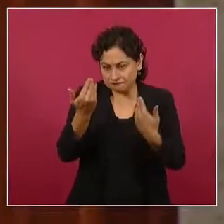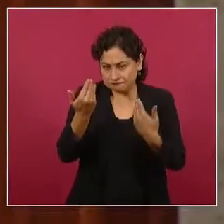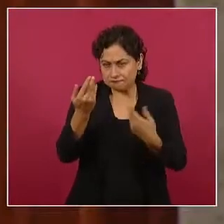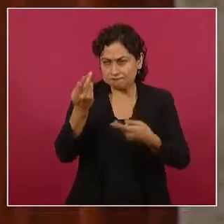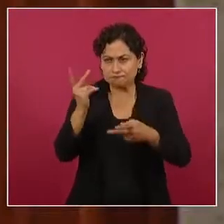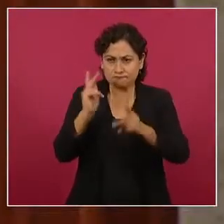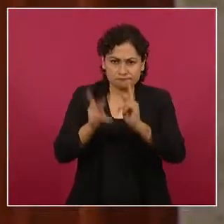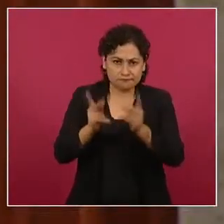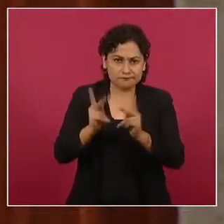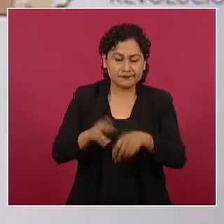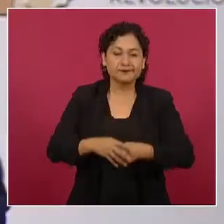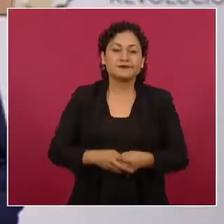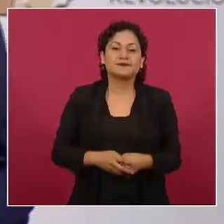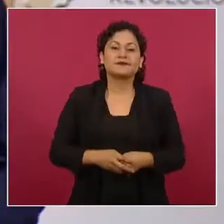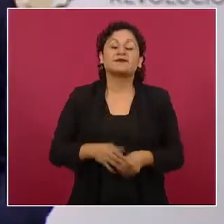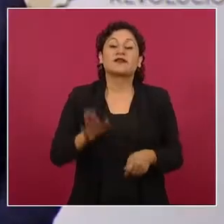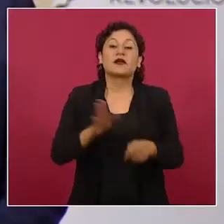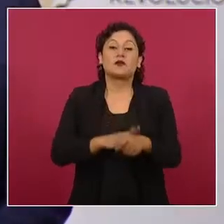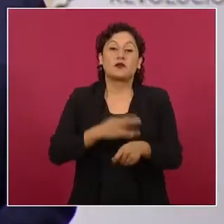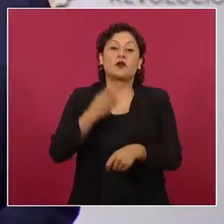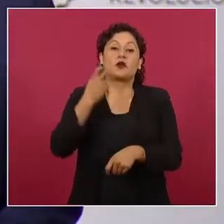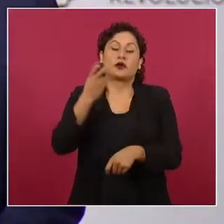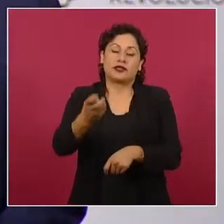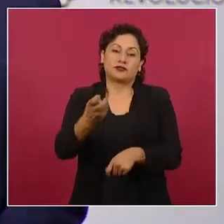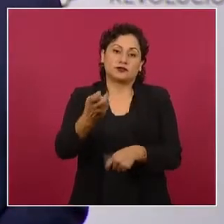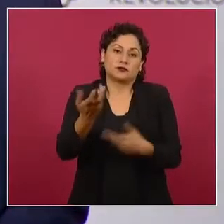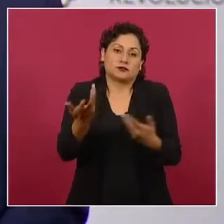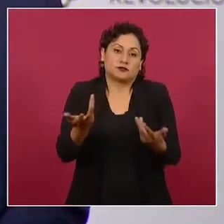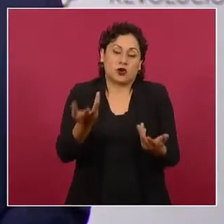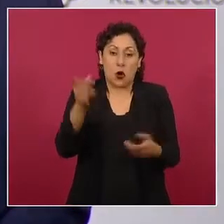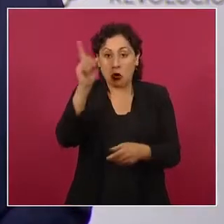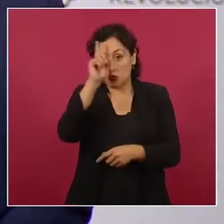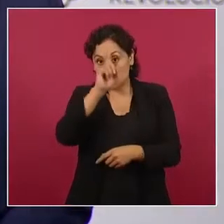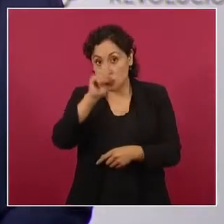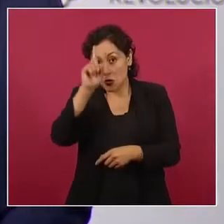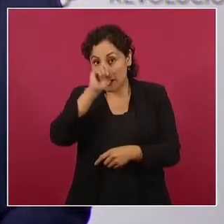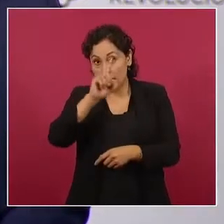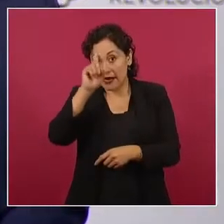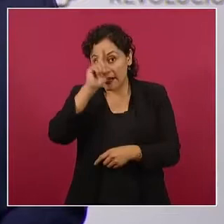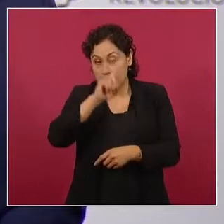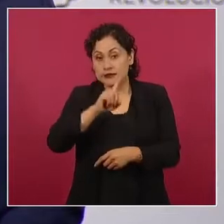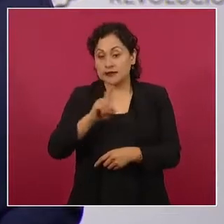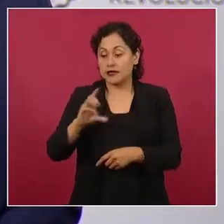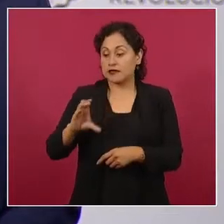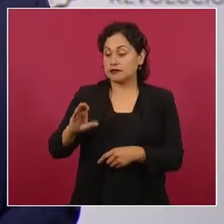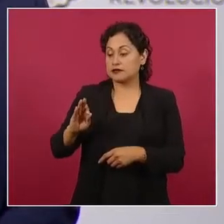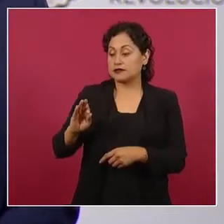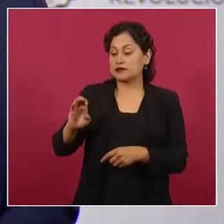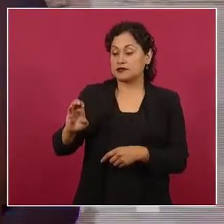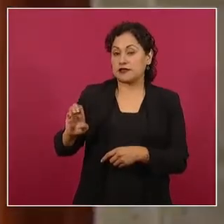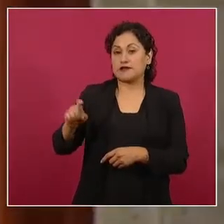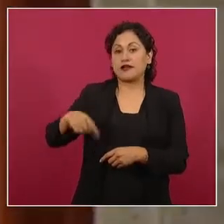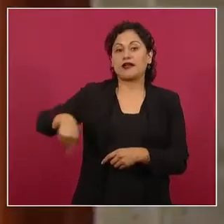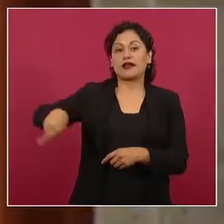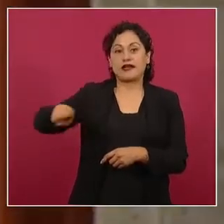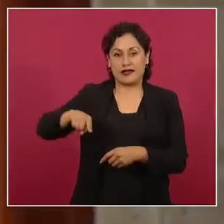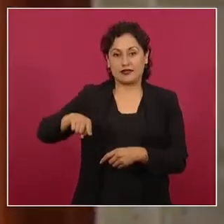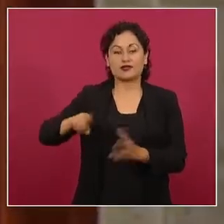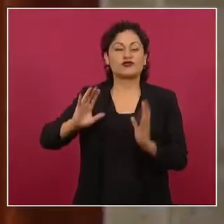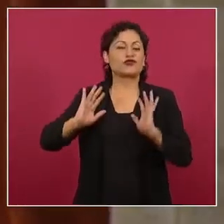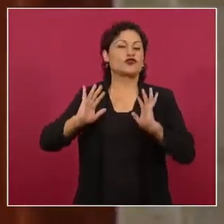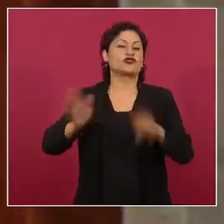Cambien de empresa. La Comisión Federal de Electricidad tiene capacidad